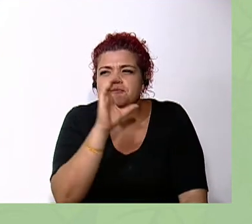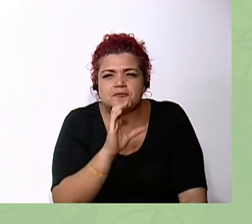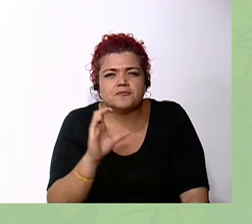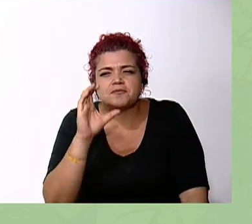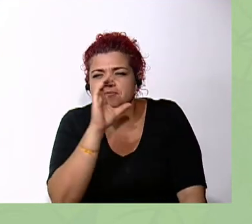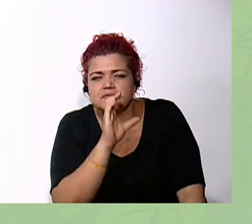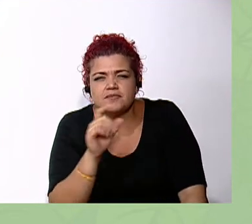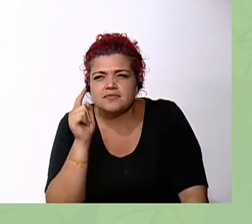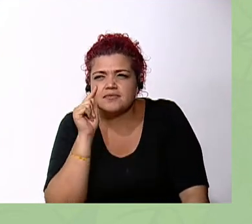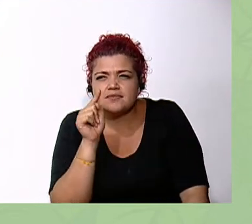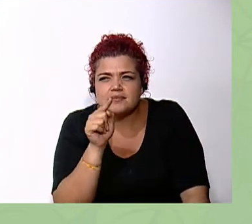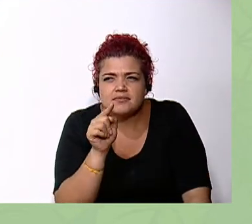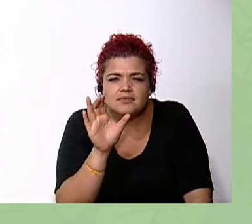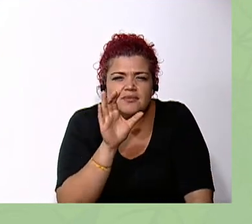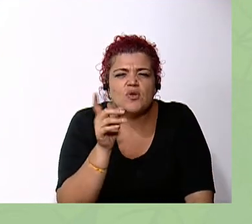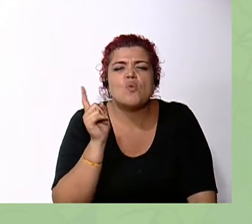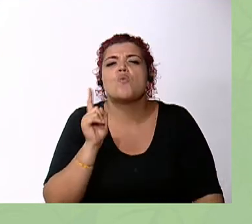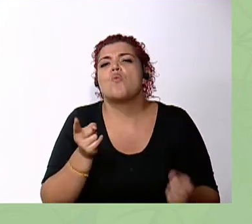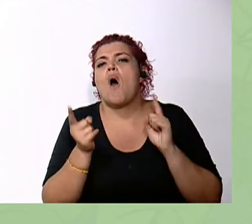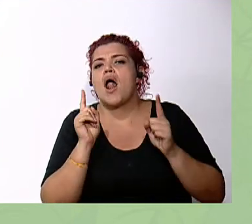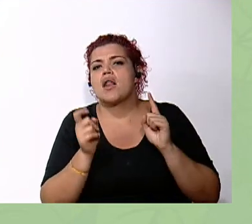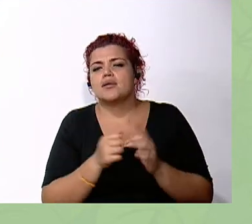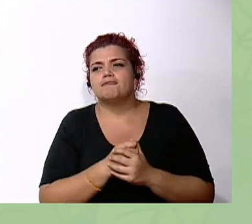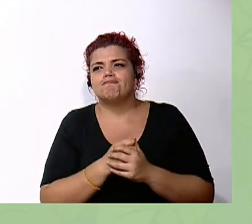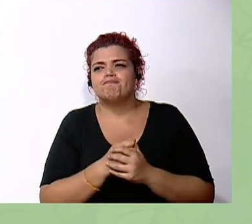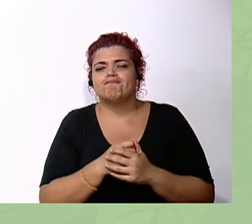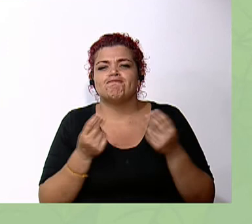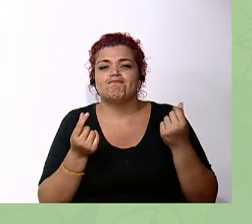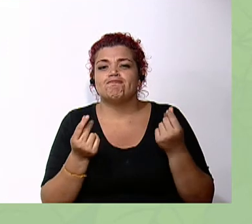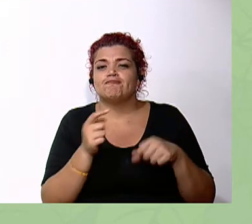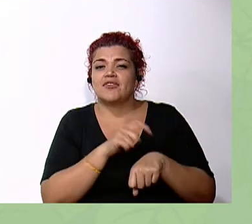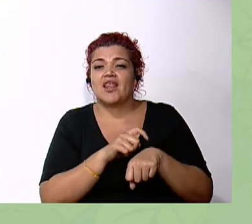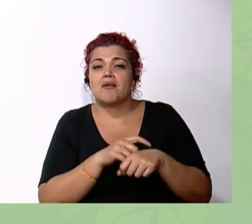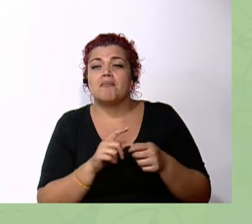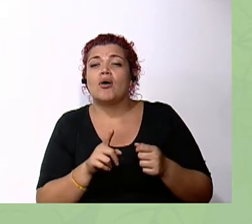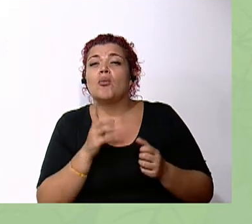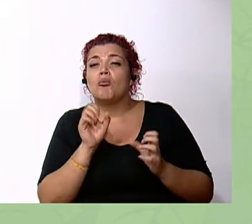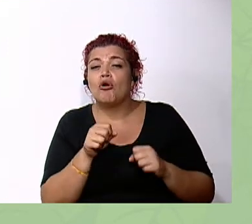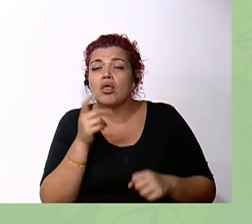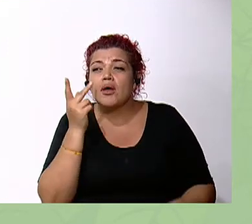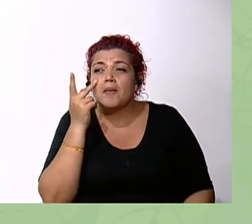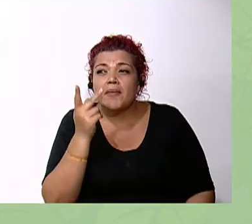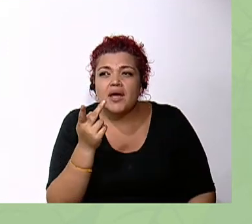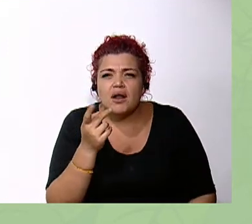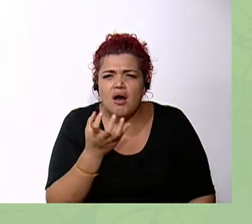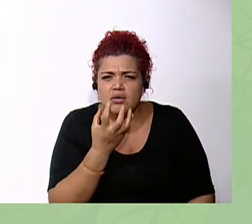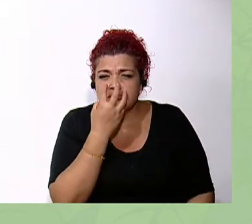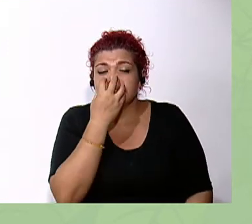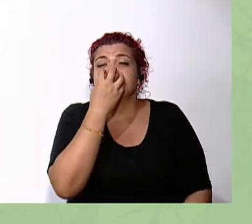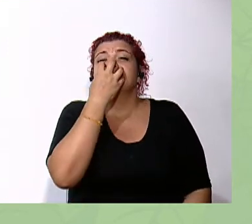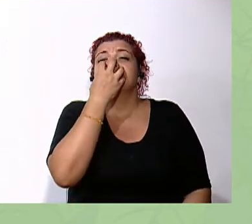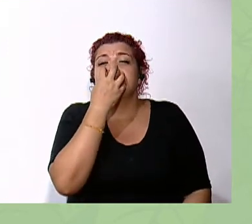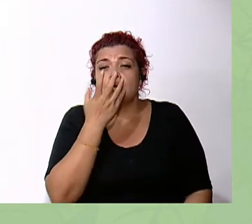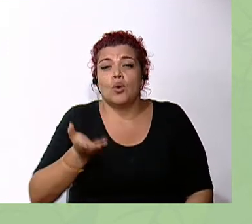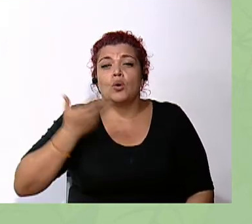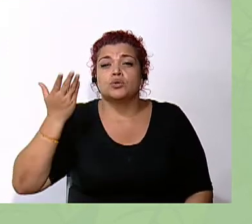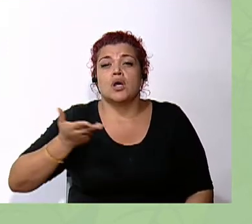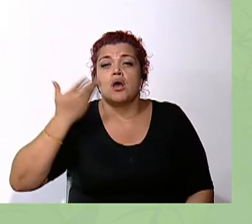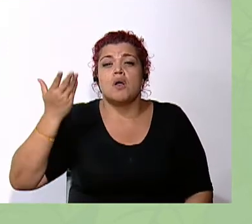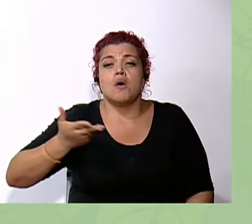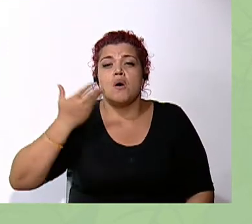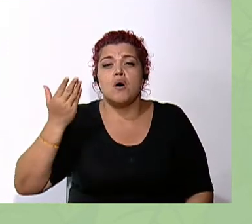ahí. ¿Cuál será? Corre el tiempo. ¿Será que pueden ver oxígeno?